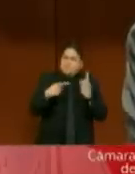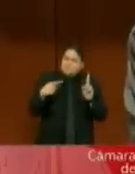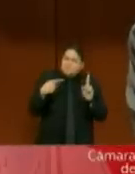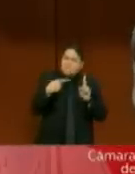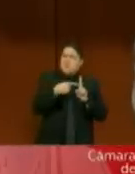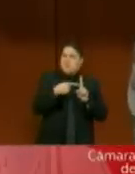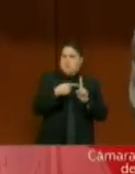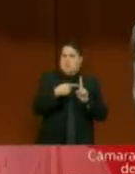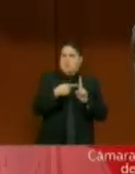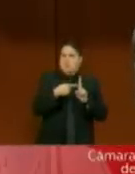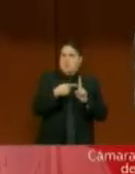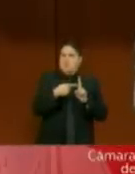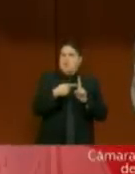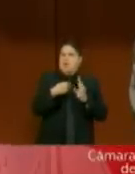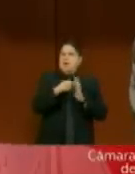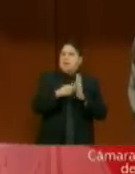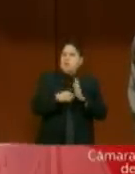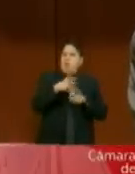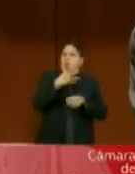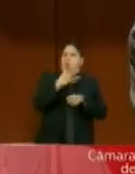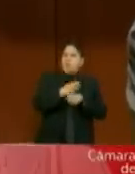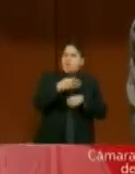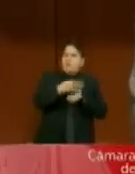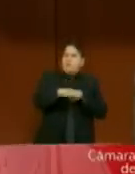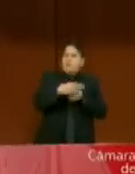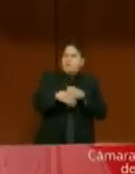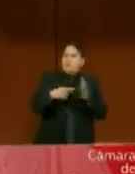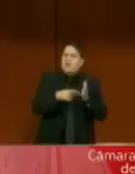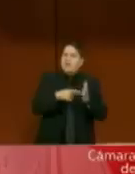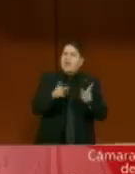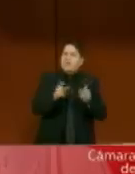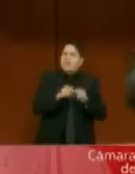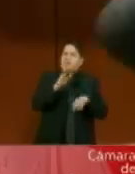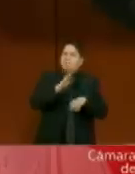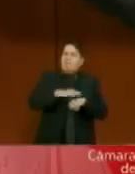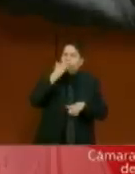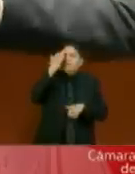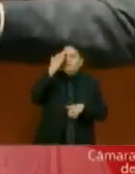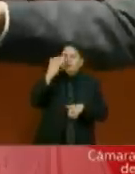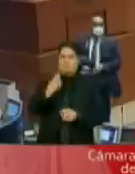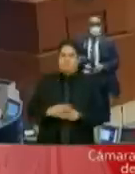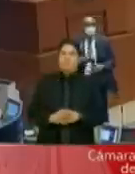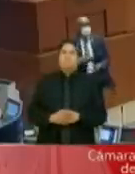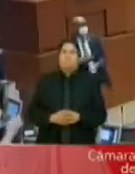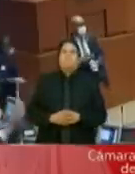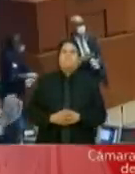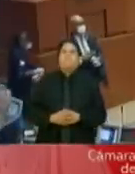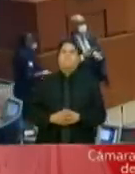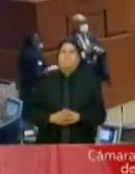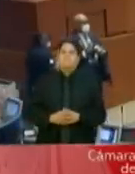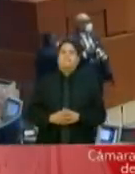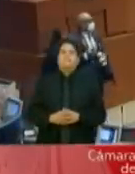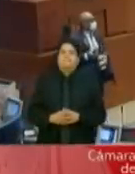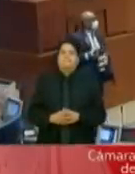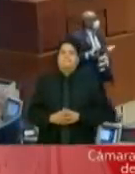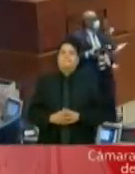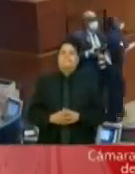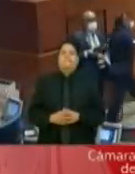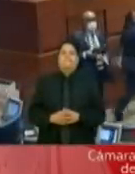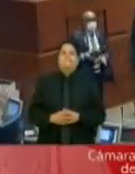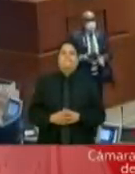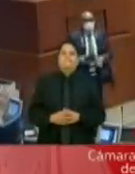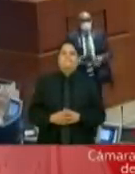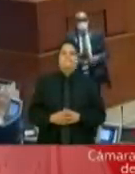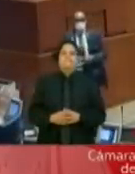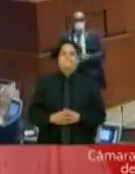queremos, todos los mexicanos racionales, queremos que se mantengan los militares en los